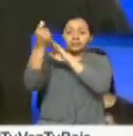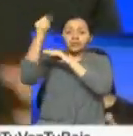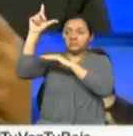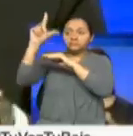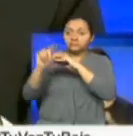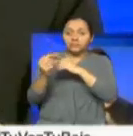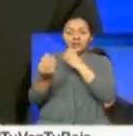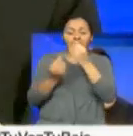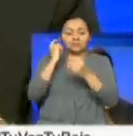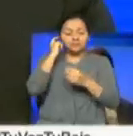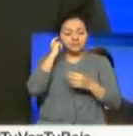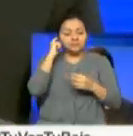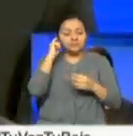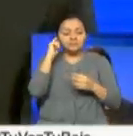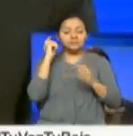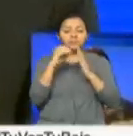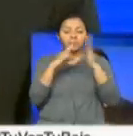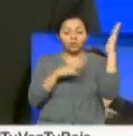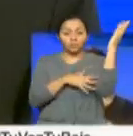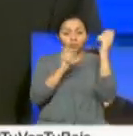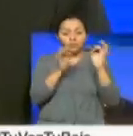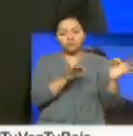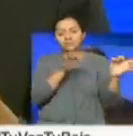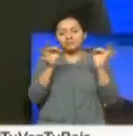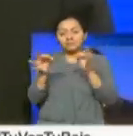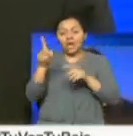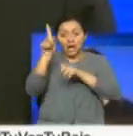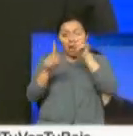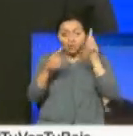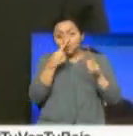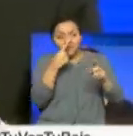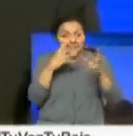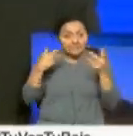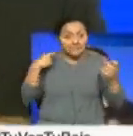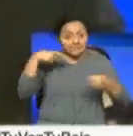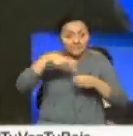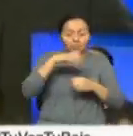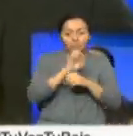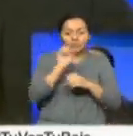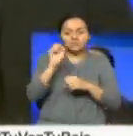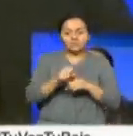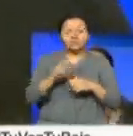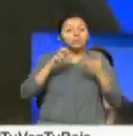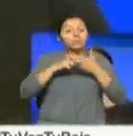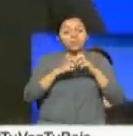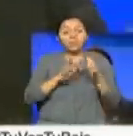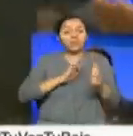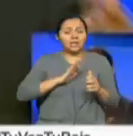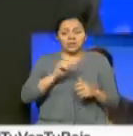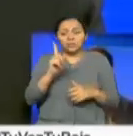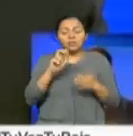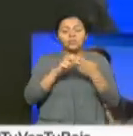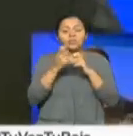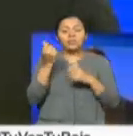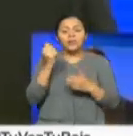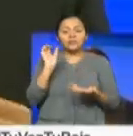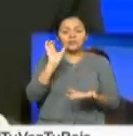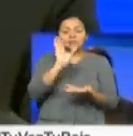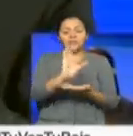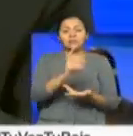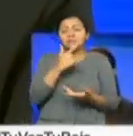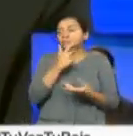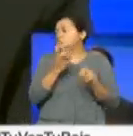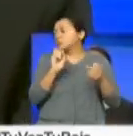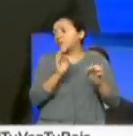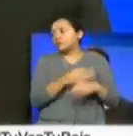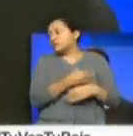meses. Demoró el proyecto, hay muchos interesados. El mayor problema no es técnico, sino de financiamiento. Pero que ya no sirve, que es un elefante blanco. Eso